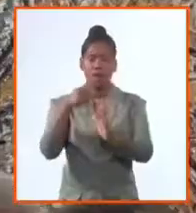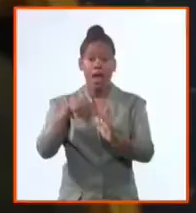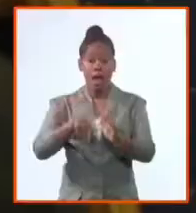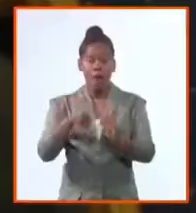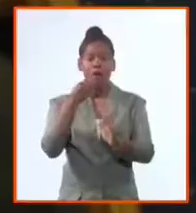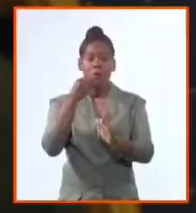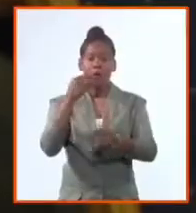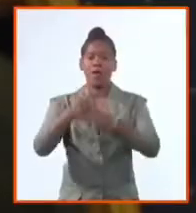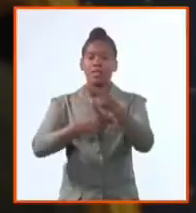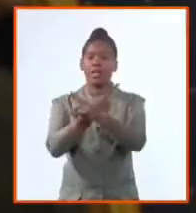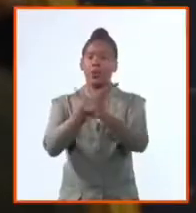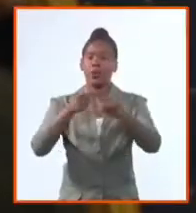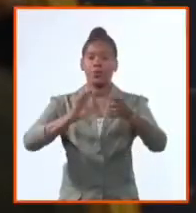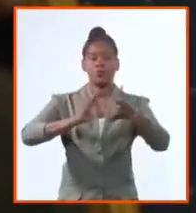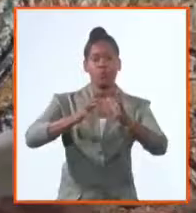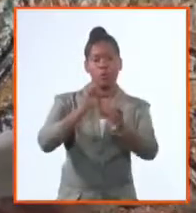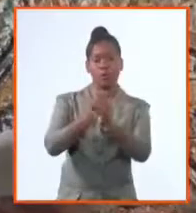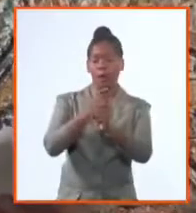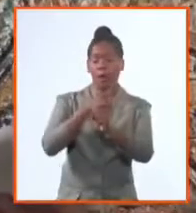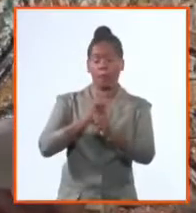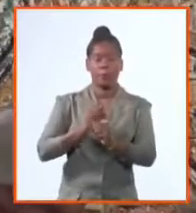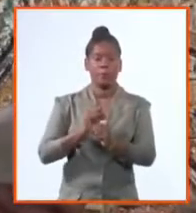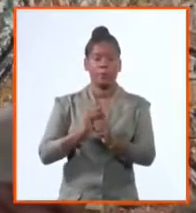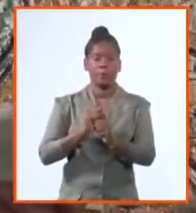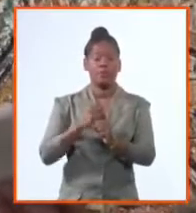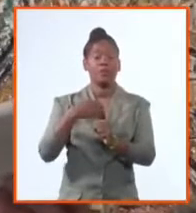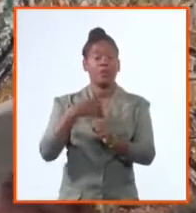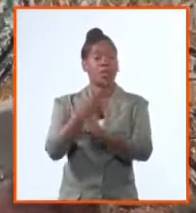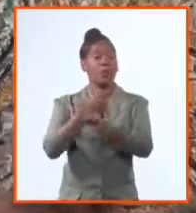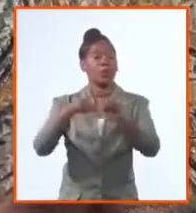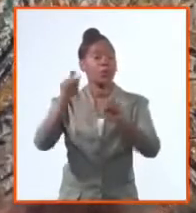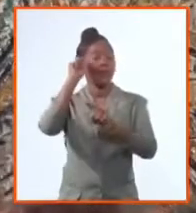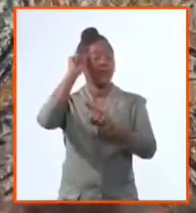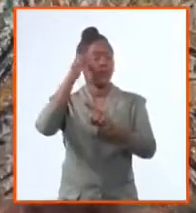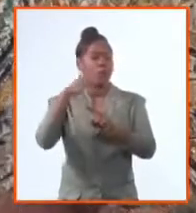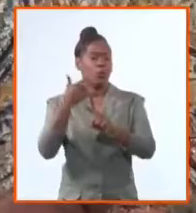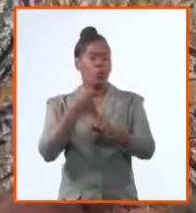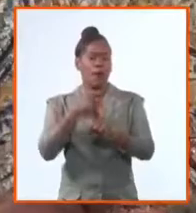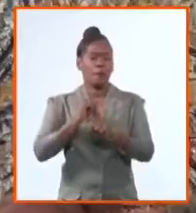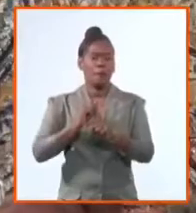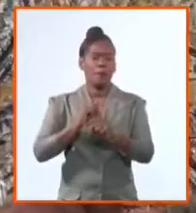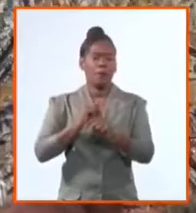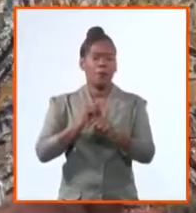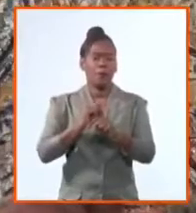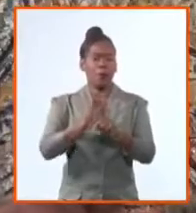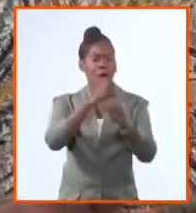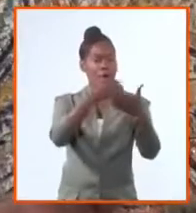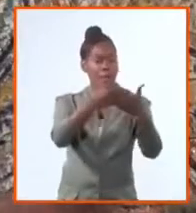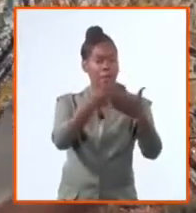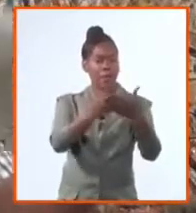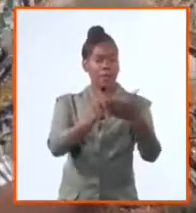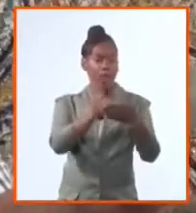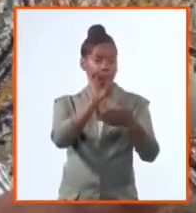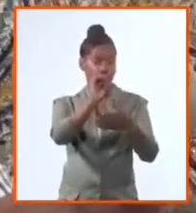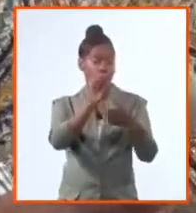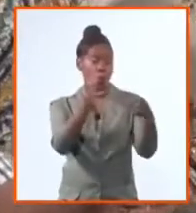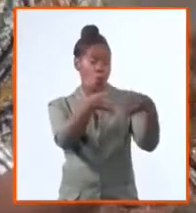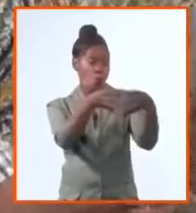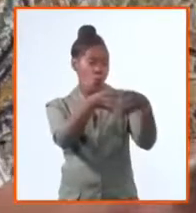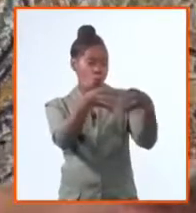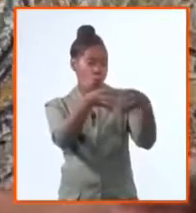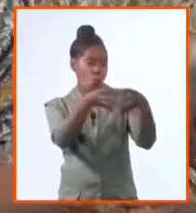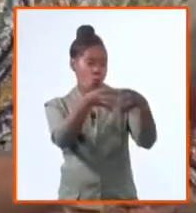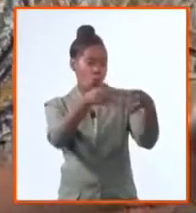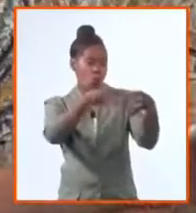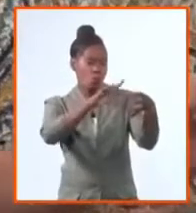Bueno, seguridad alimentaria, con un grupo de organismos, más que empezar a abordar temas concretos, lo que estamos abordando